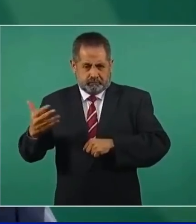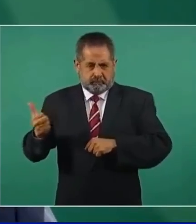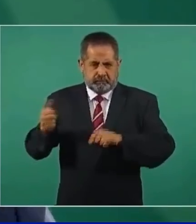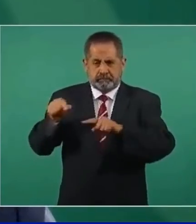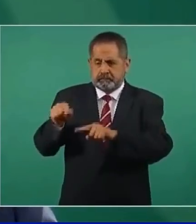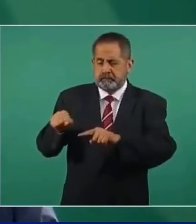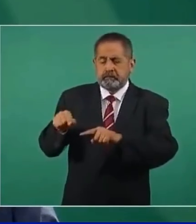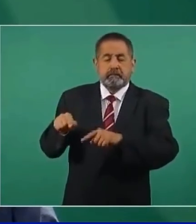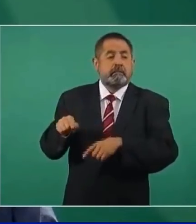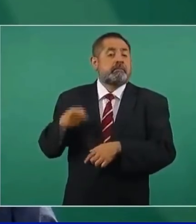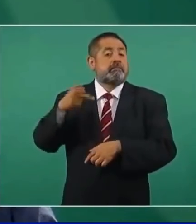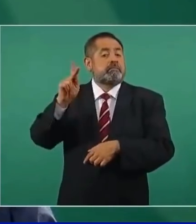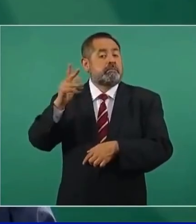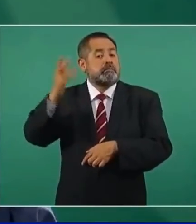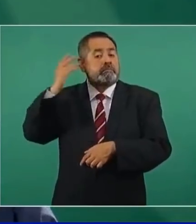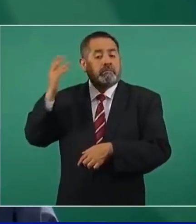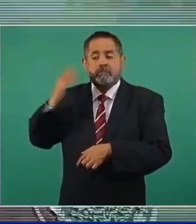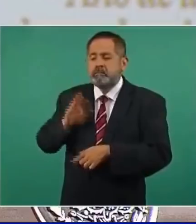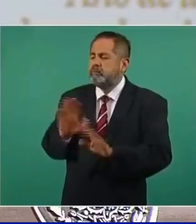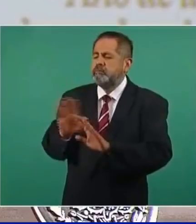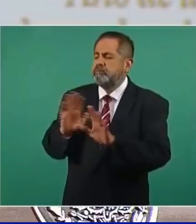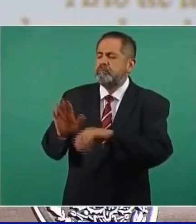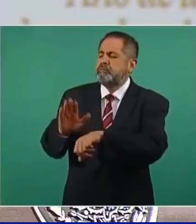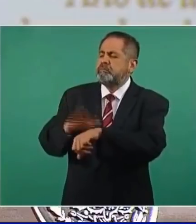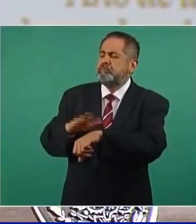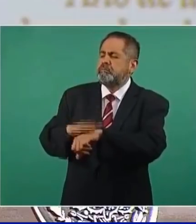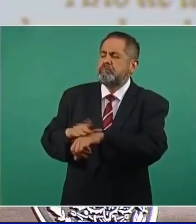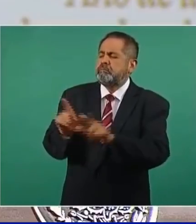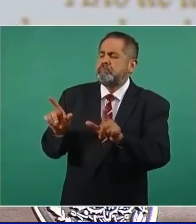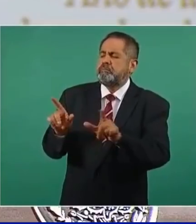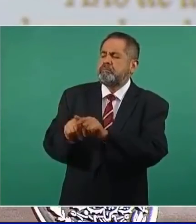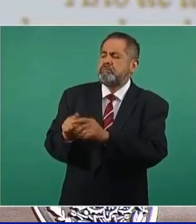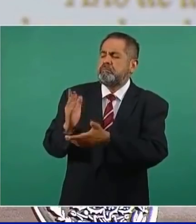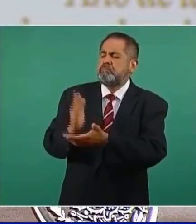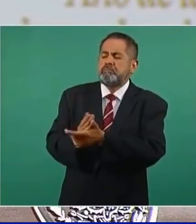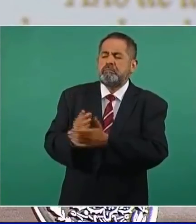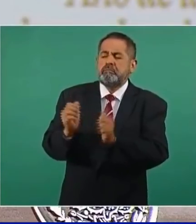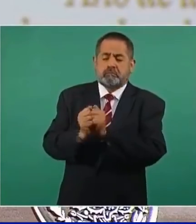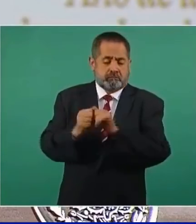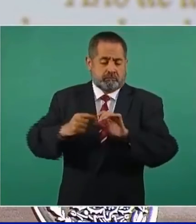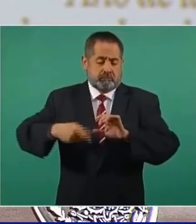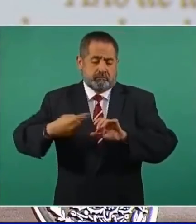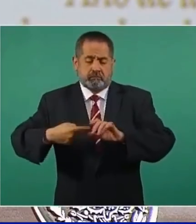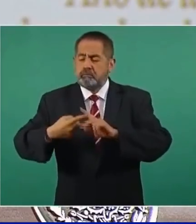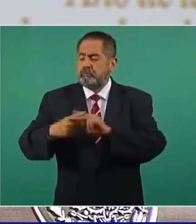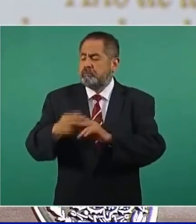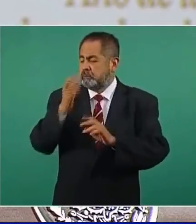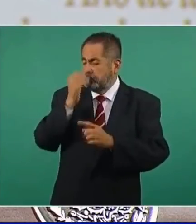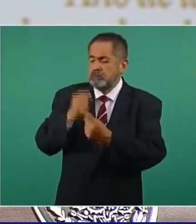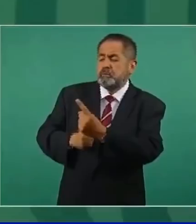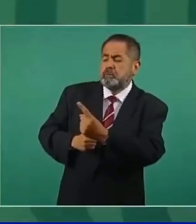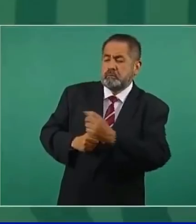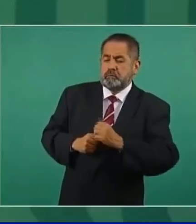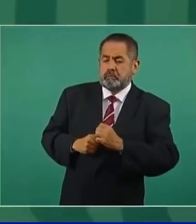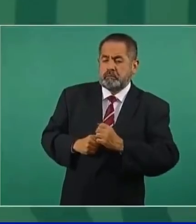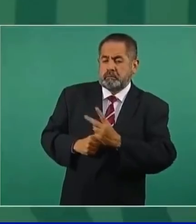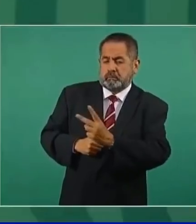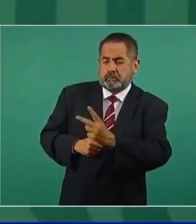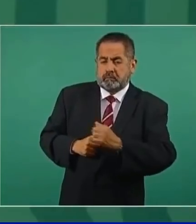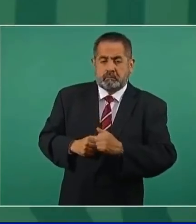solo les ordenaban que generaran energía con 1 o 2